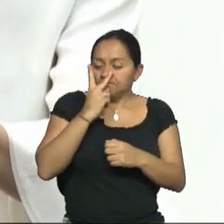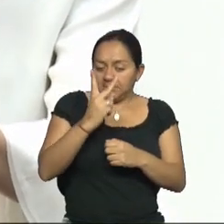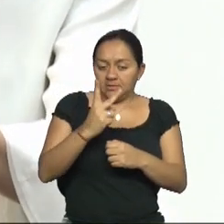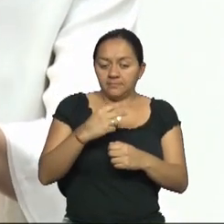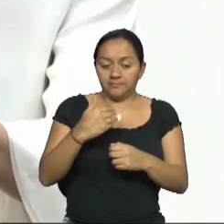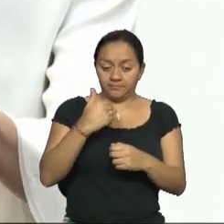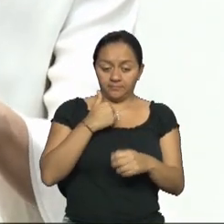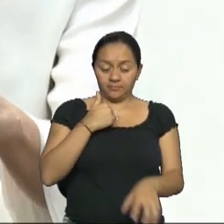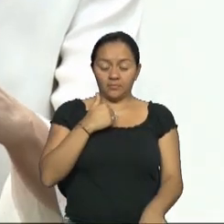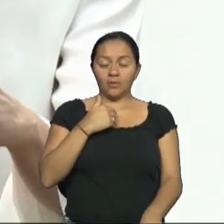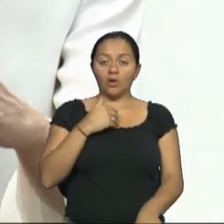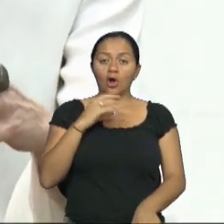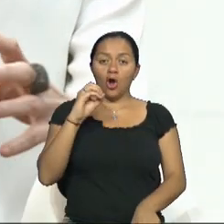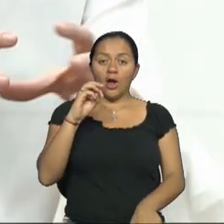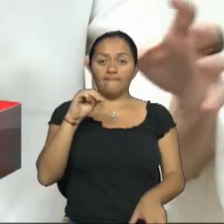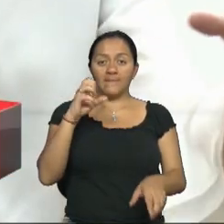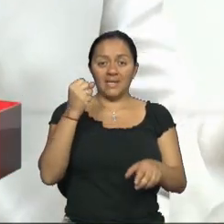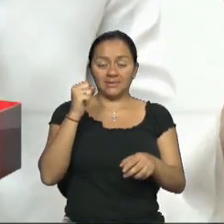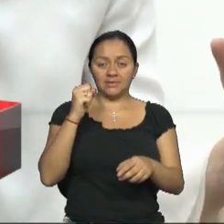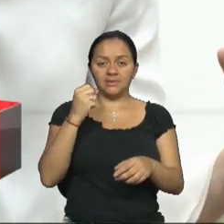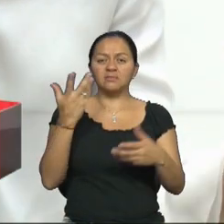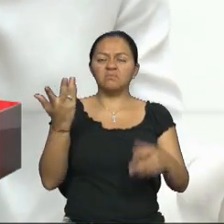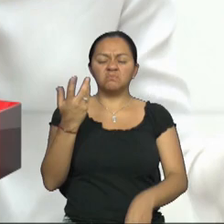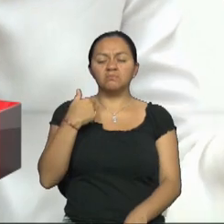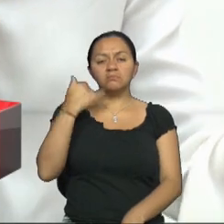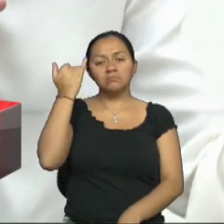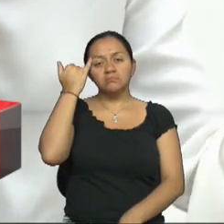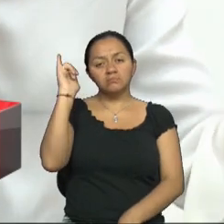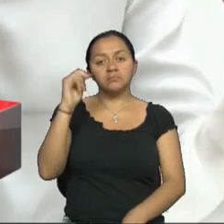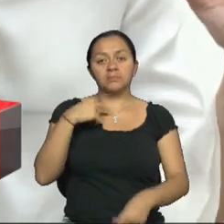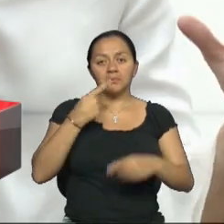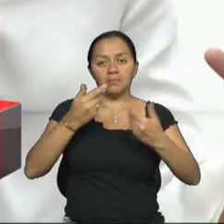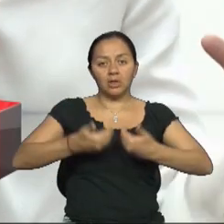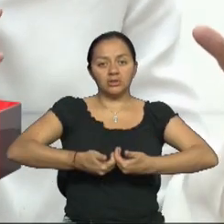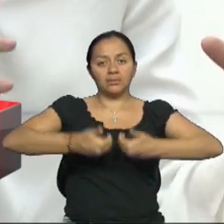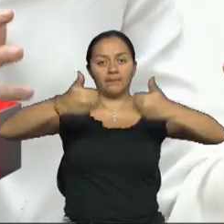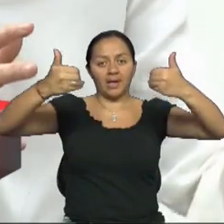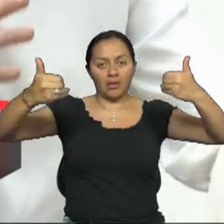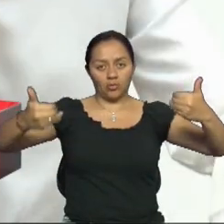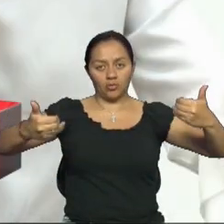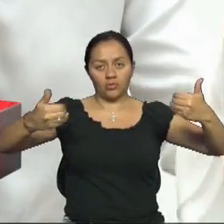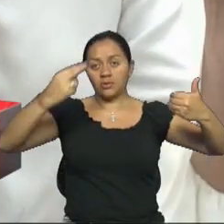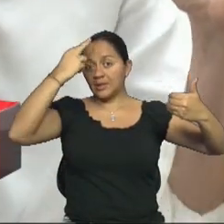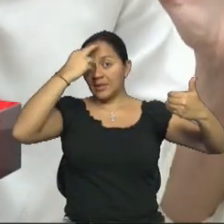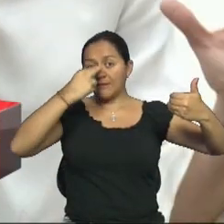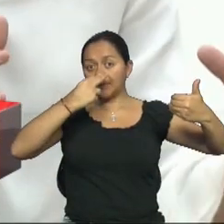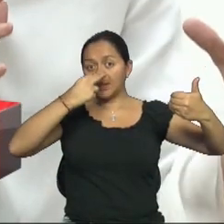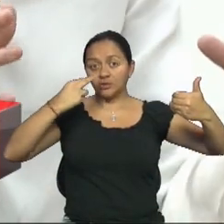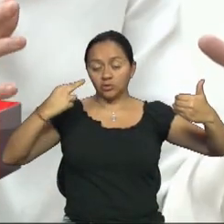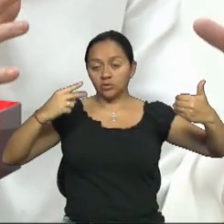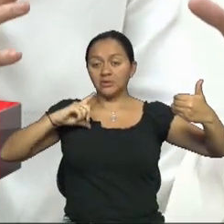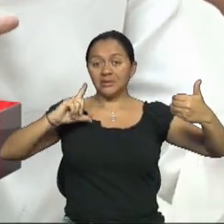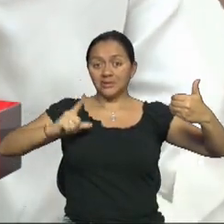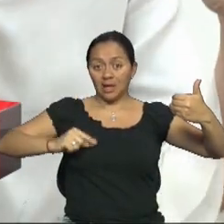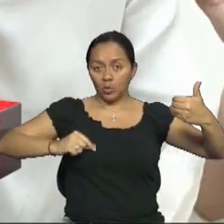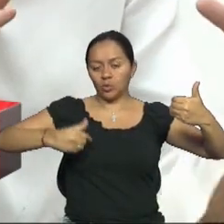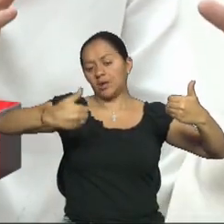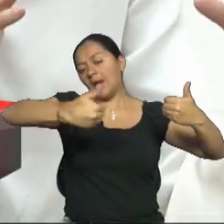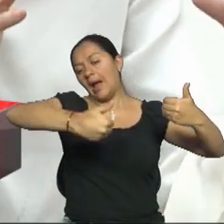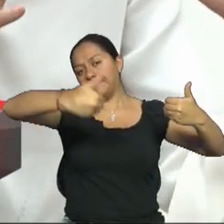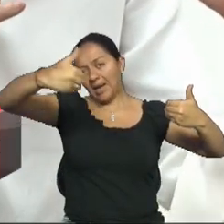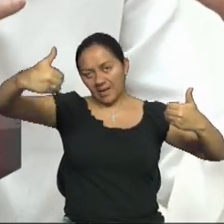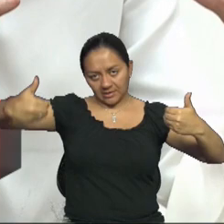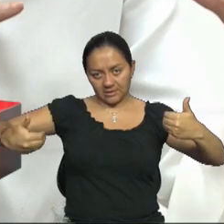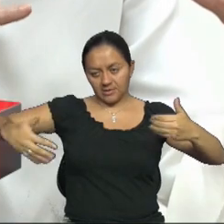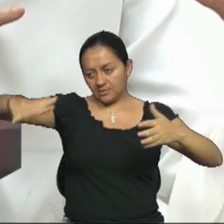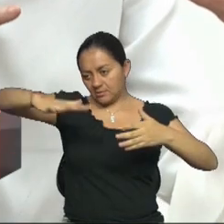Salud es el separar rehabilitación como servicios de salud como parte de,